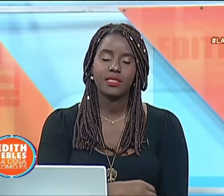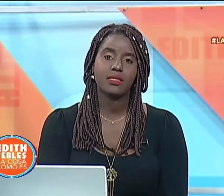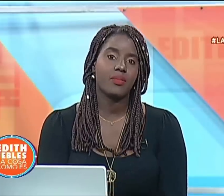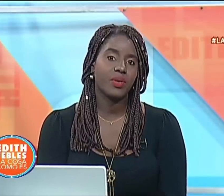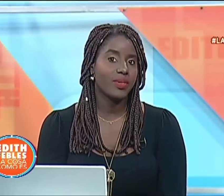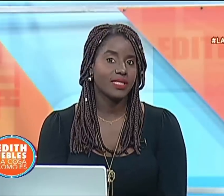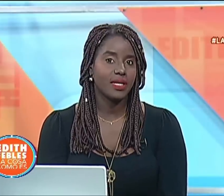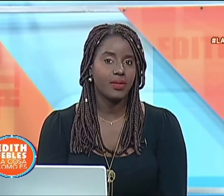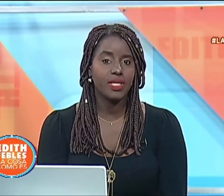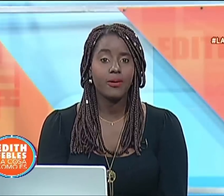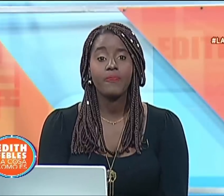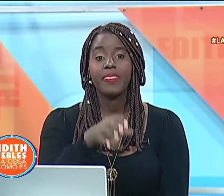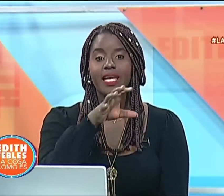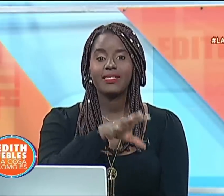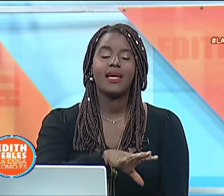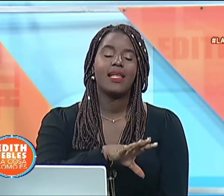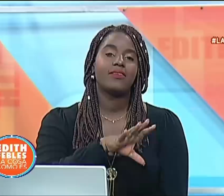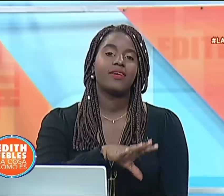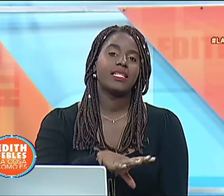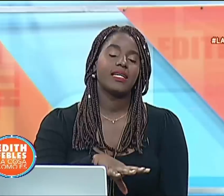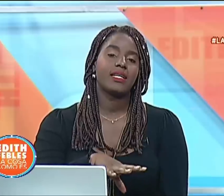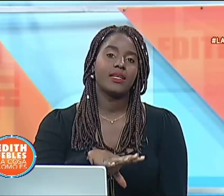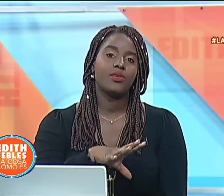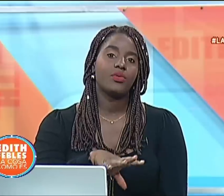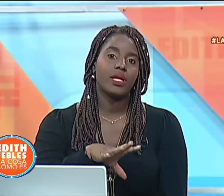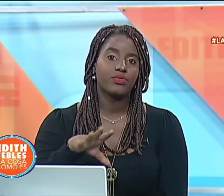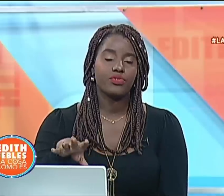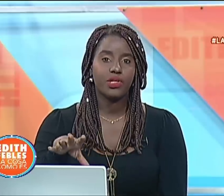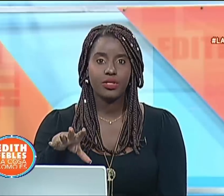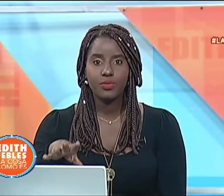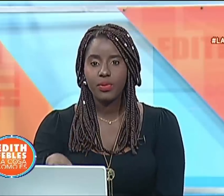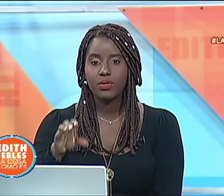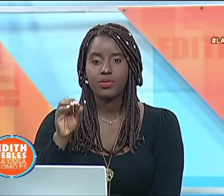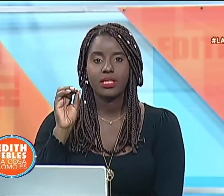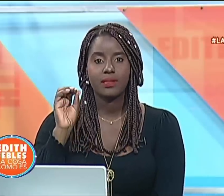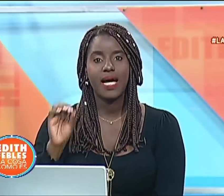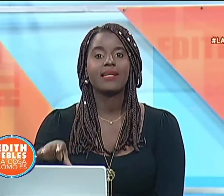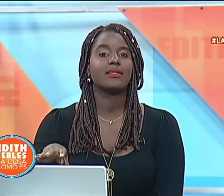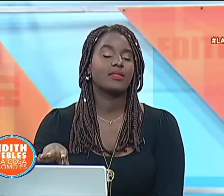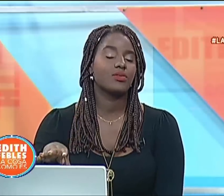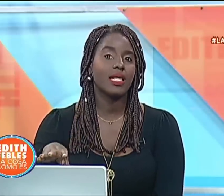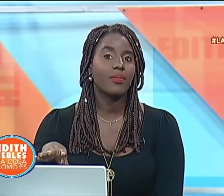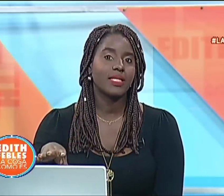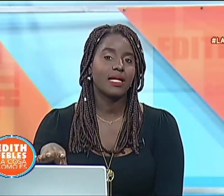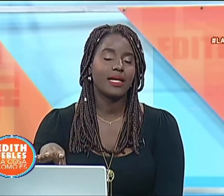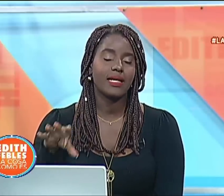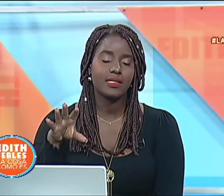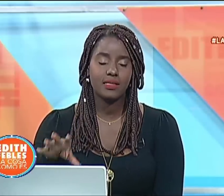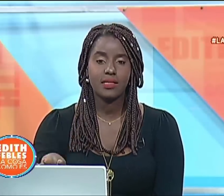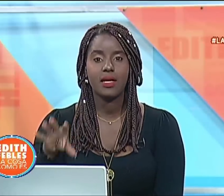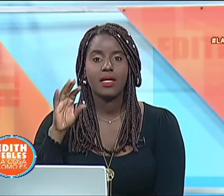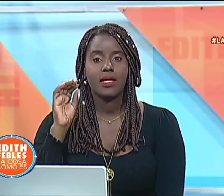les decía previo a presentar el video, es la falta en que incurran los funcionarios públicos va a ser sancionada por esta ley.